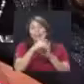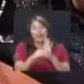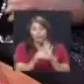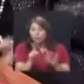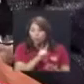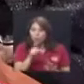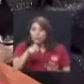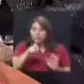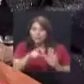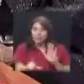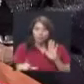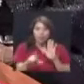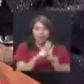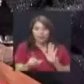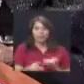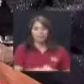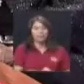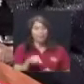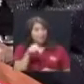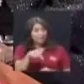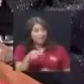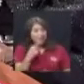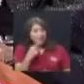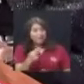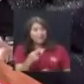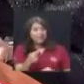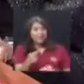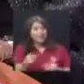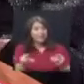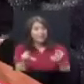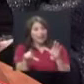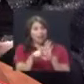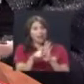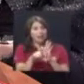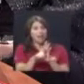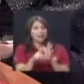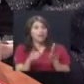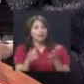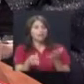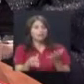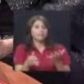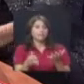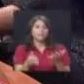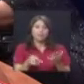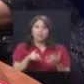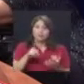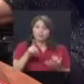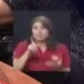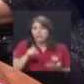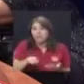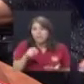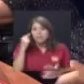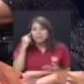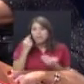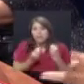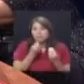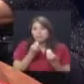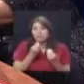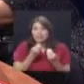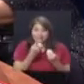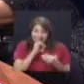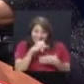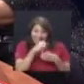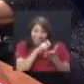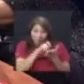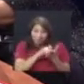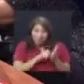que la ley perdón la ley para además de alguna manera tiene que pensar en el presupuesto si miras